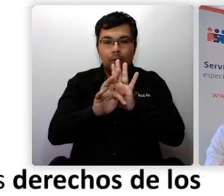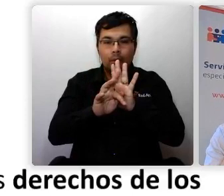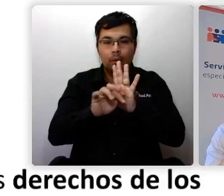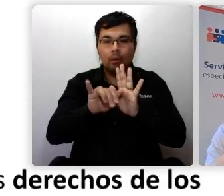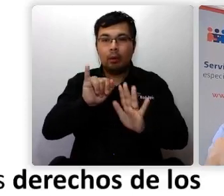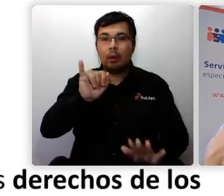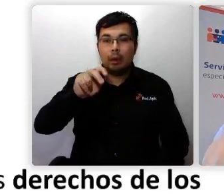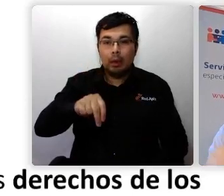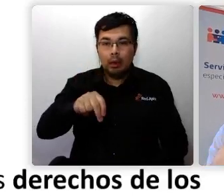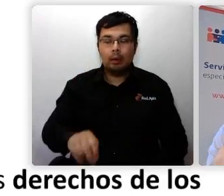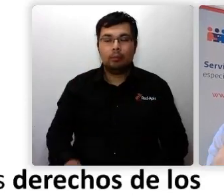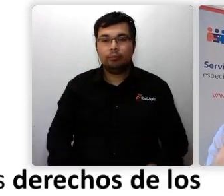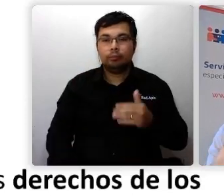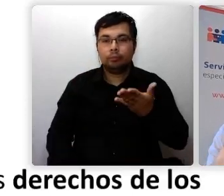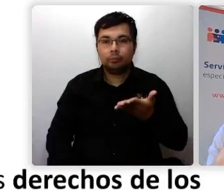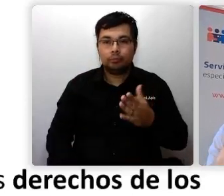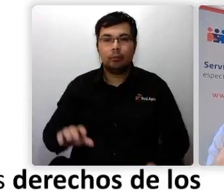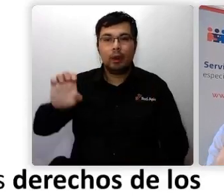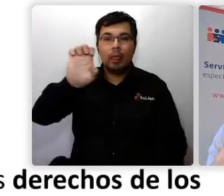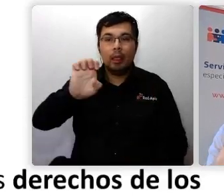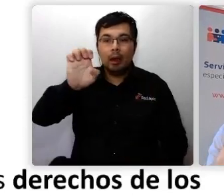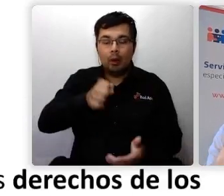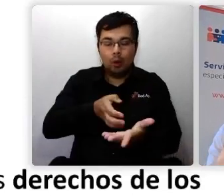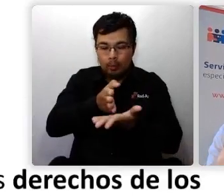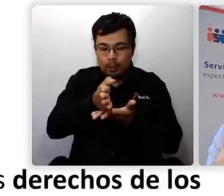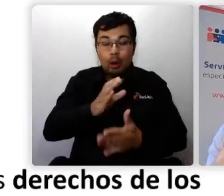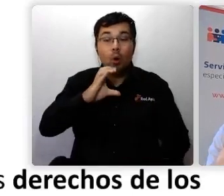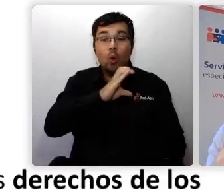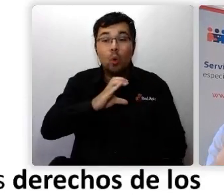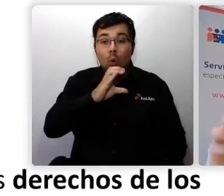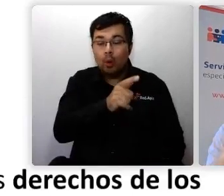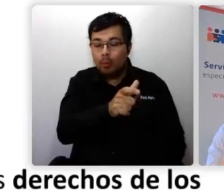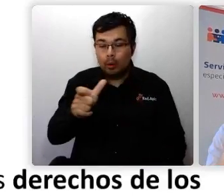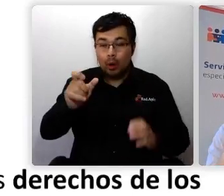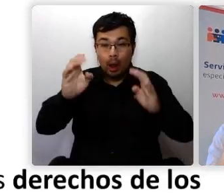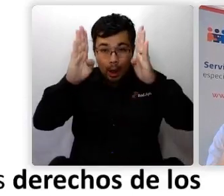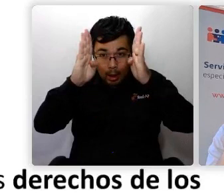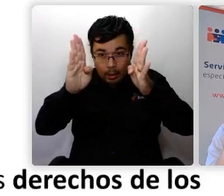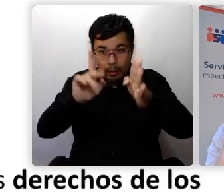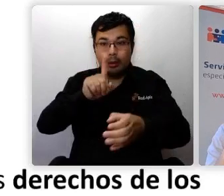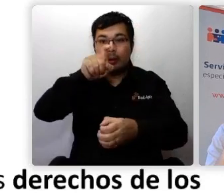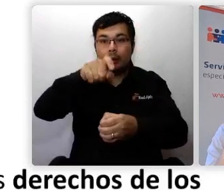nuestros cursos y para que la gente esté atenta, se inscriba y ojalá